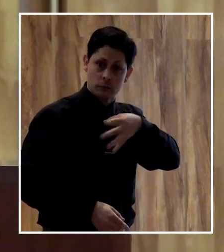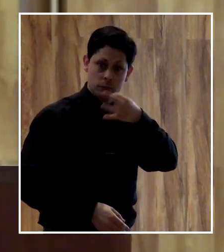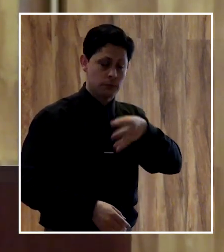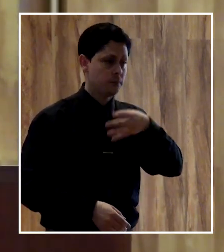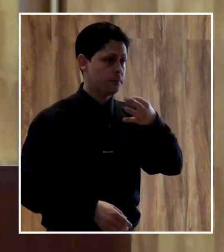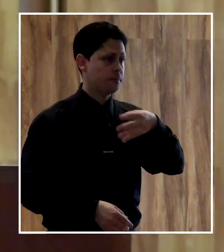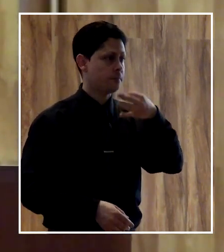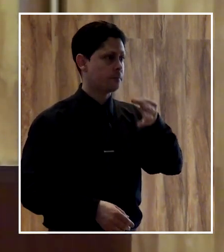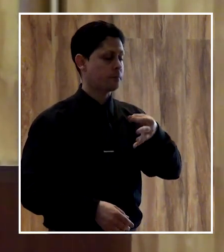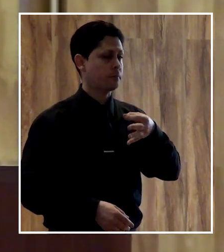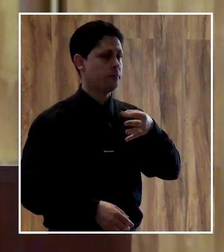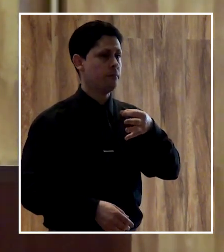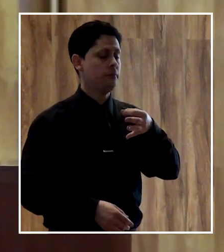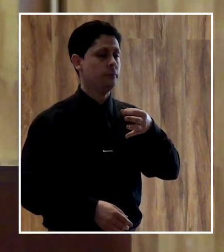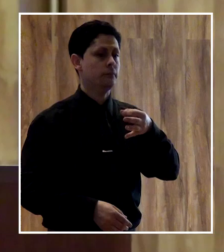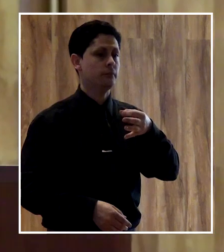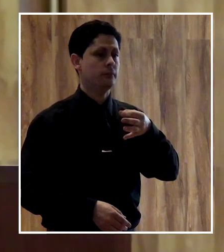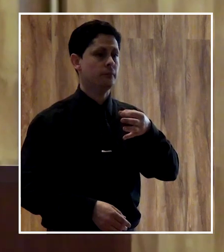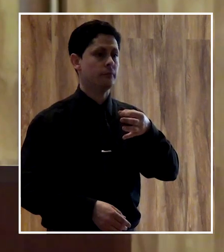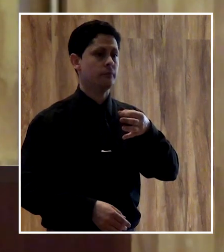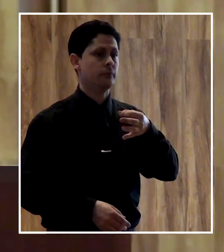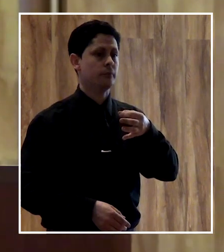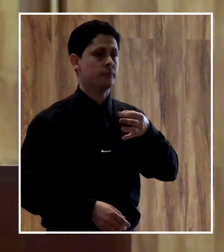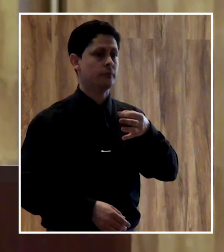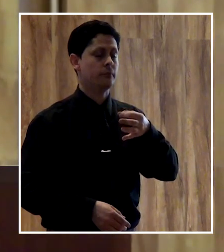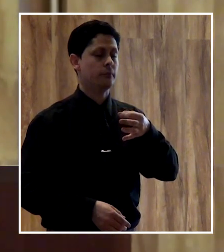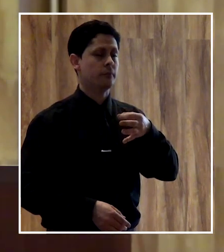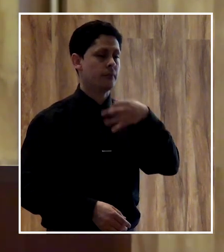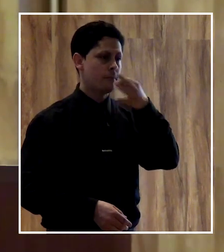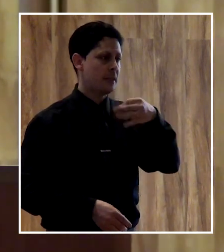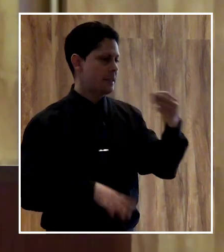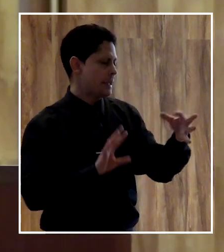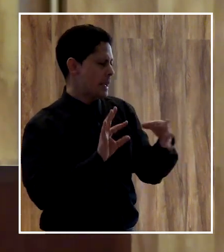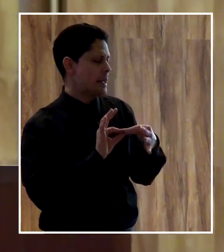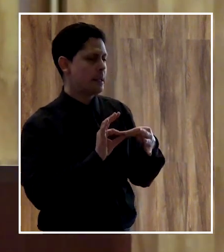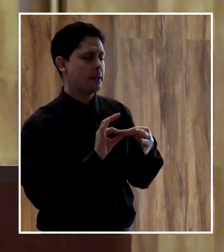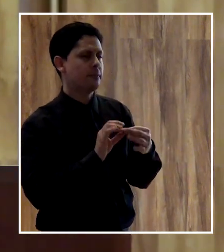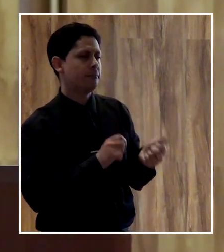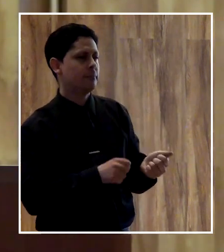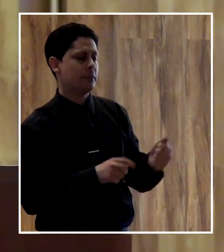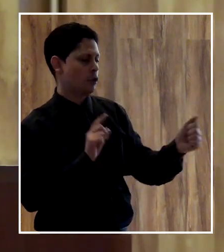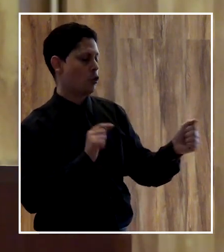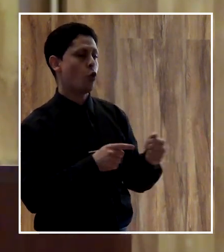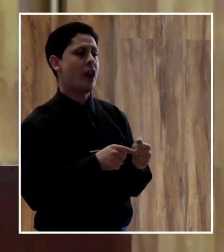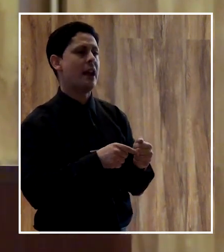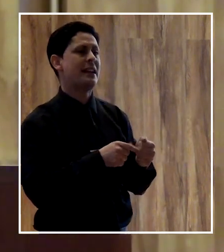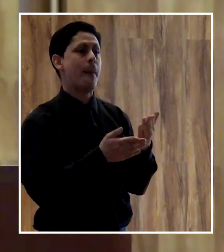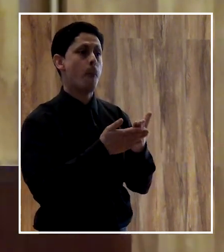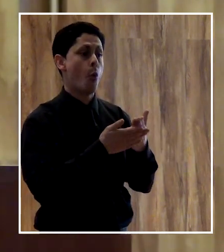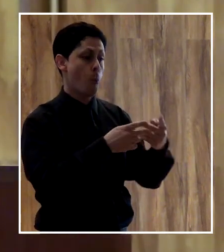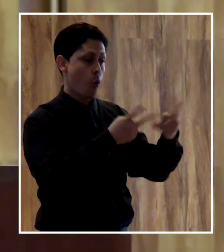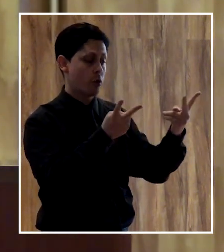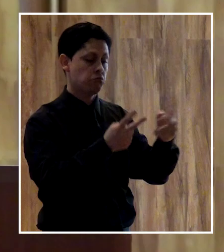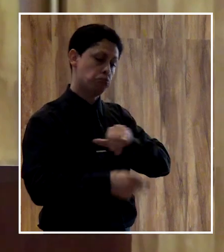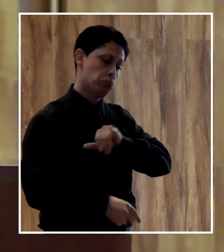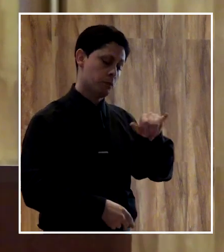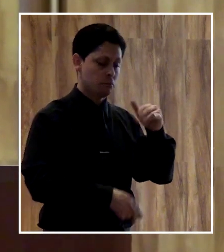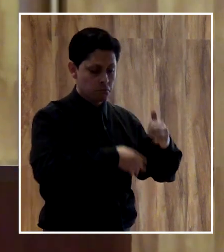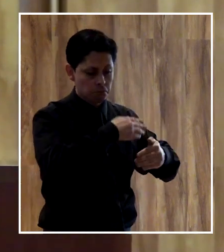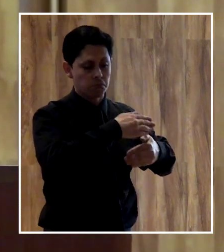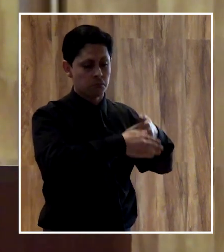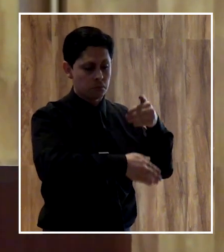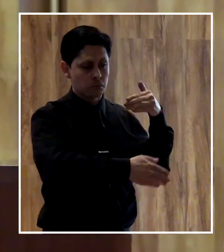Quiero contarles que esta cercanía, por supuesto, con la educación pública